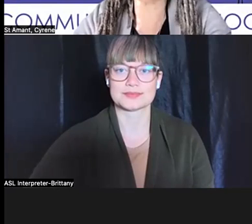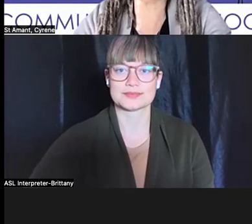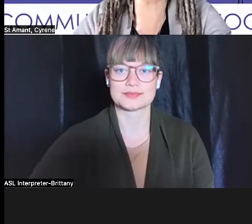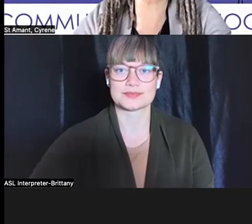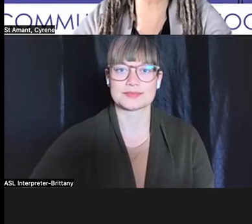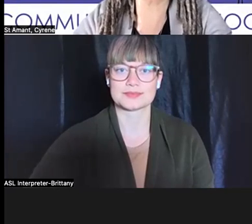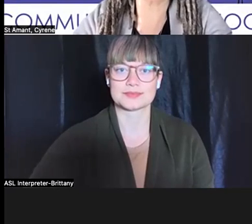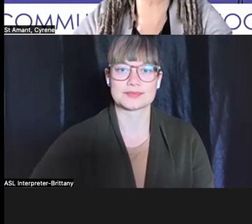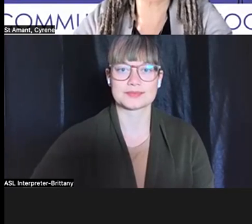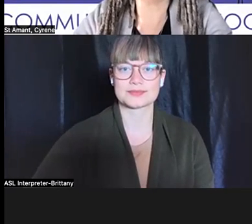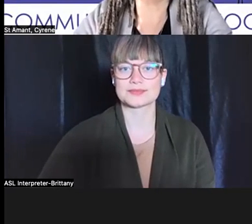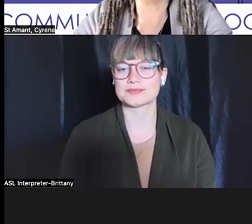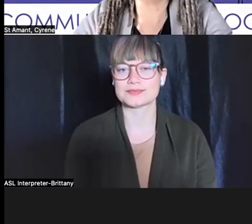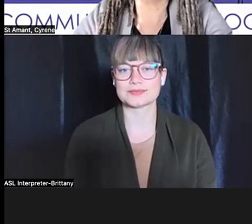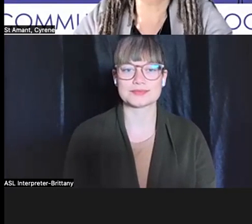Good morning.